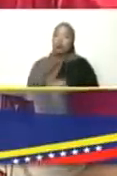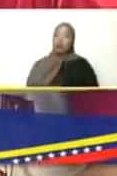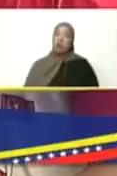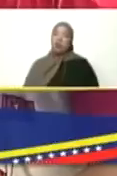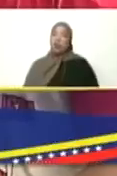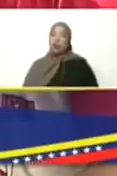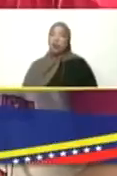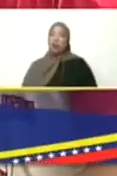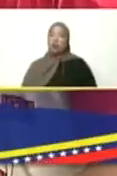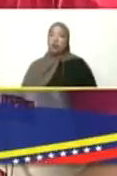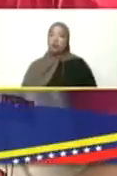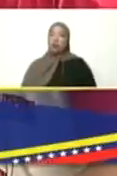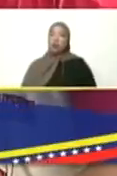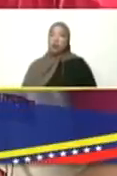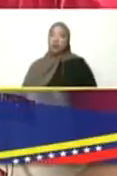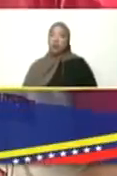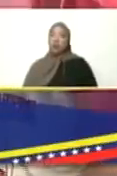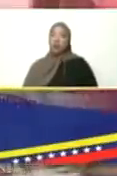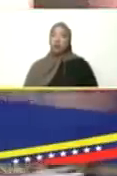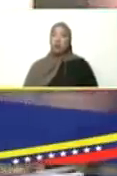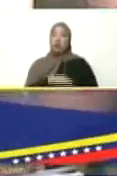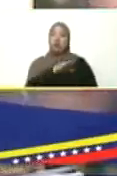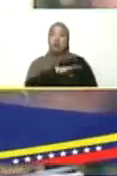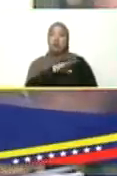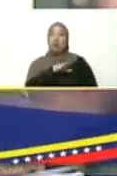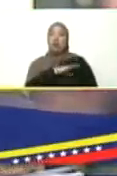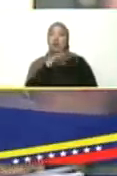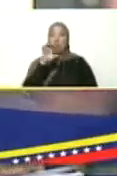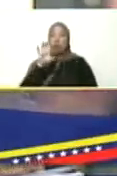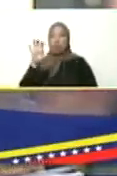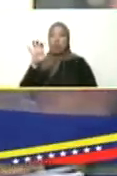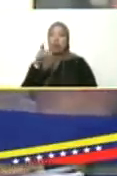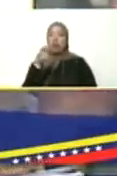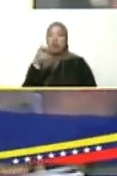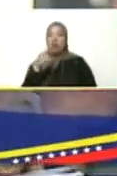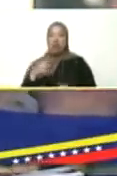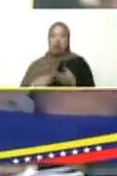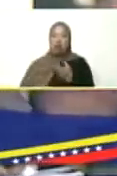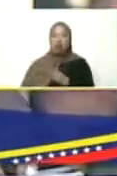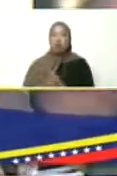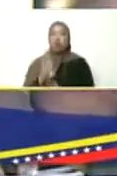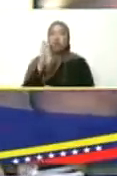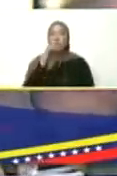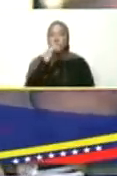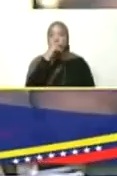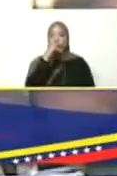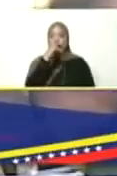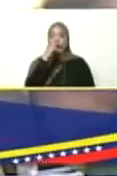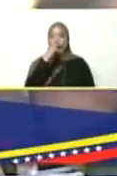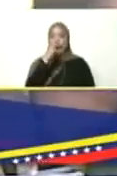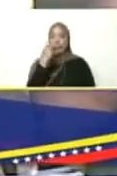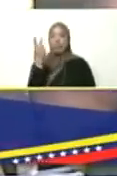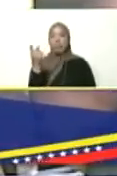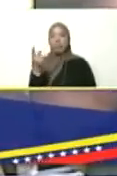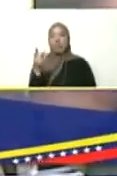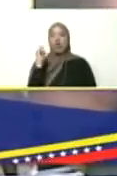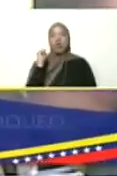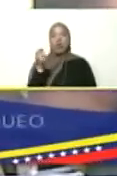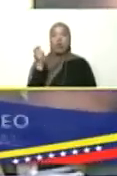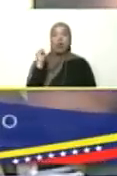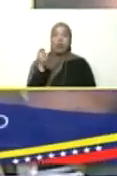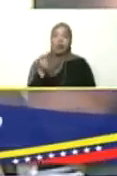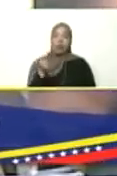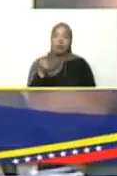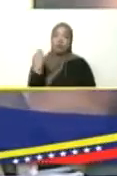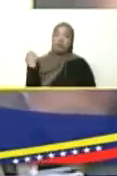fénix de las propias entrañas de la patria. Así que la segunda gran tarea